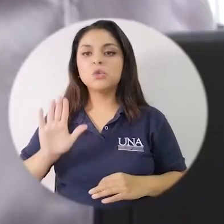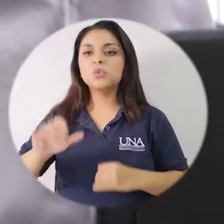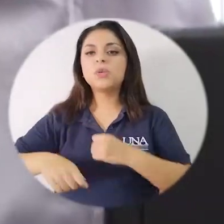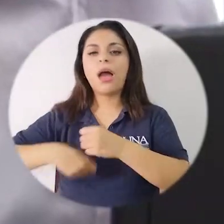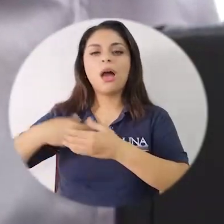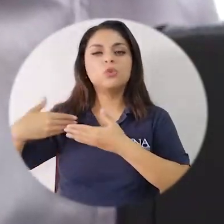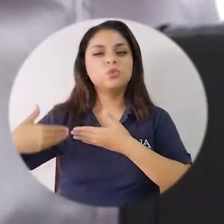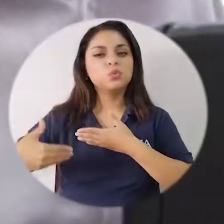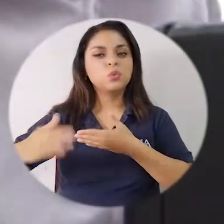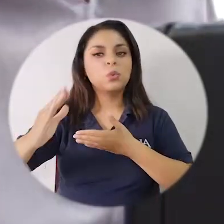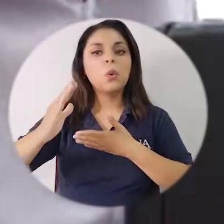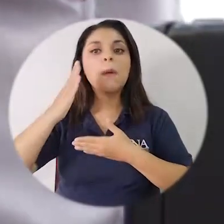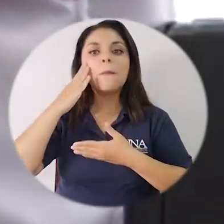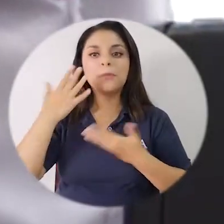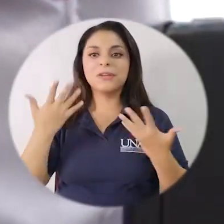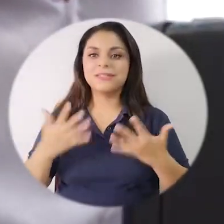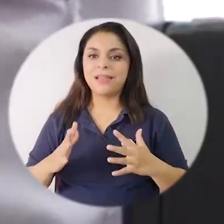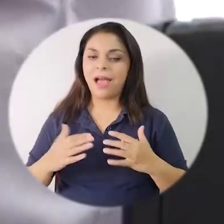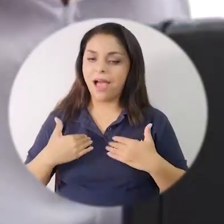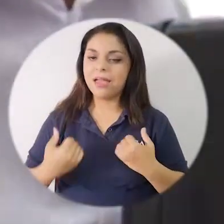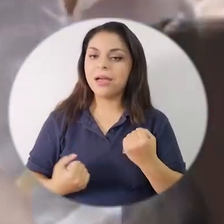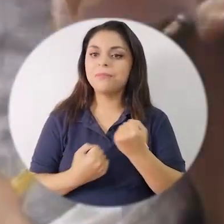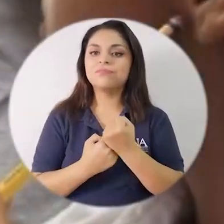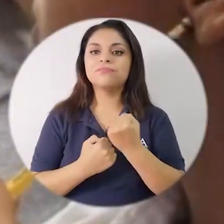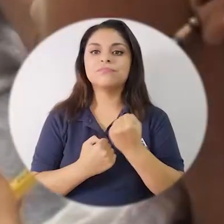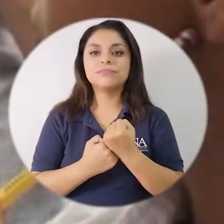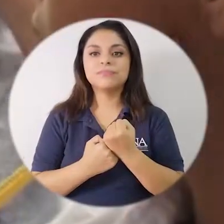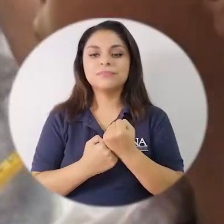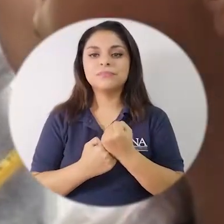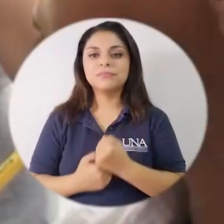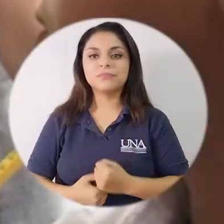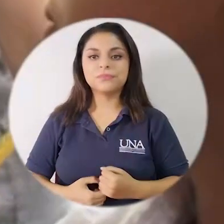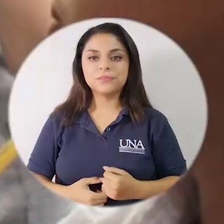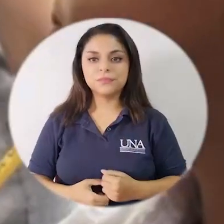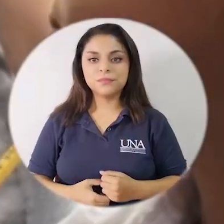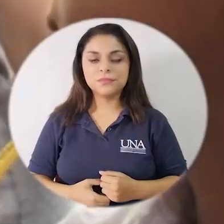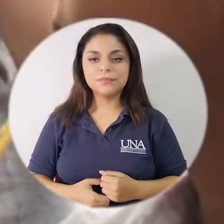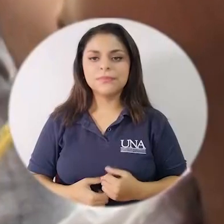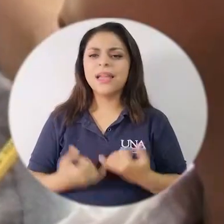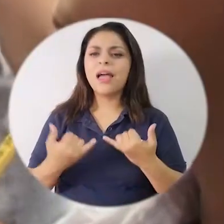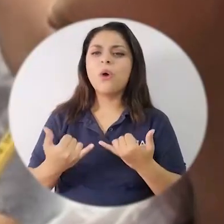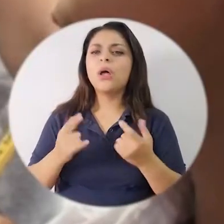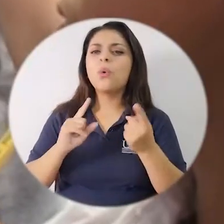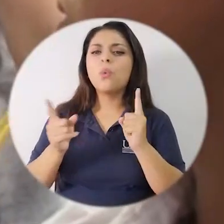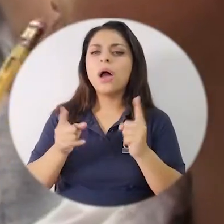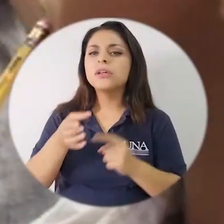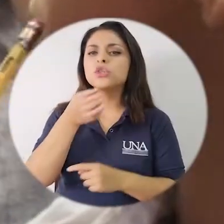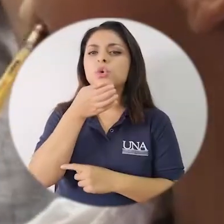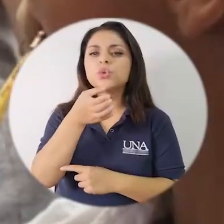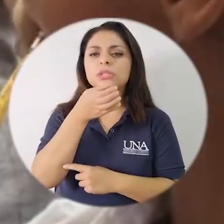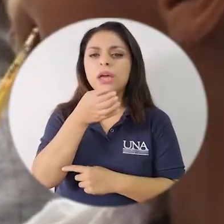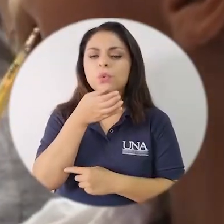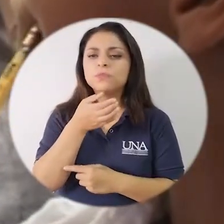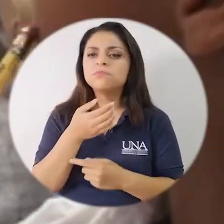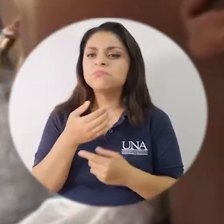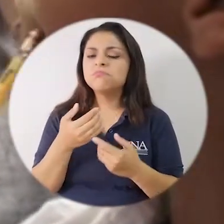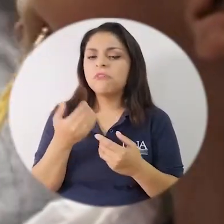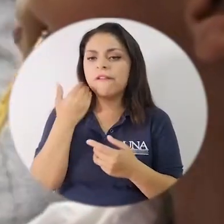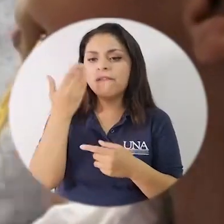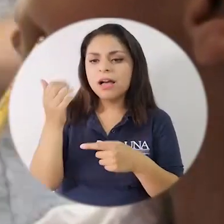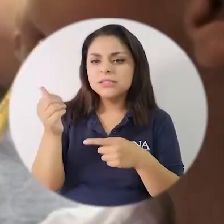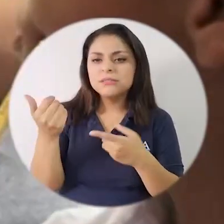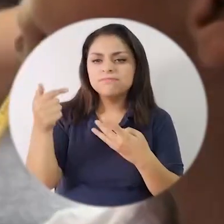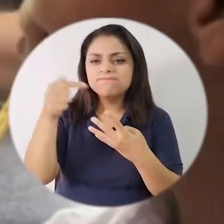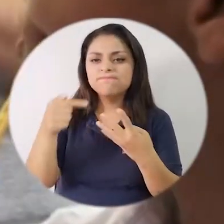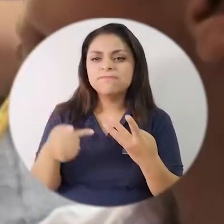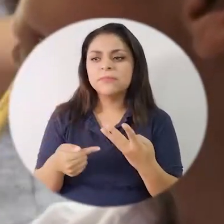actividad física durante sus años. ¿Por qué? Porque eso está reforzado. Sí, ahora, ¿qué consejos podríamos darle